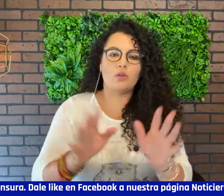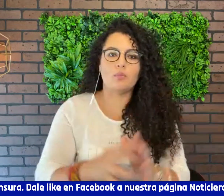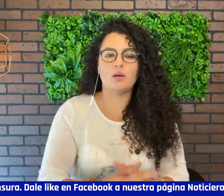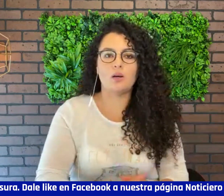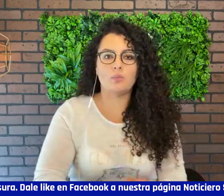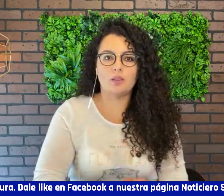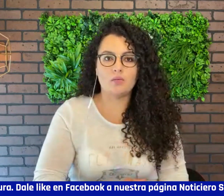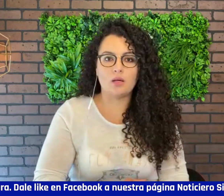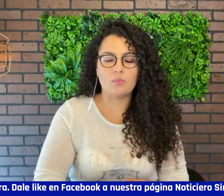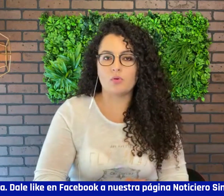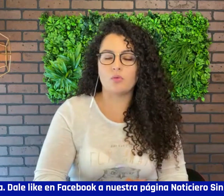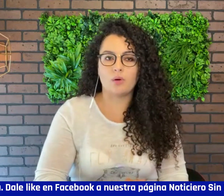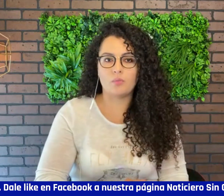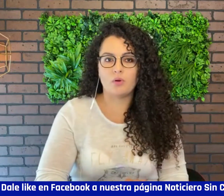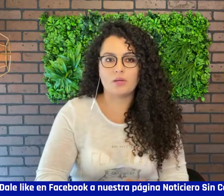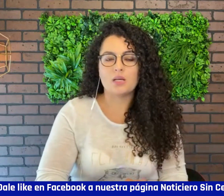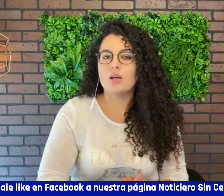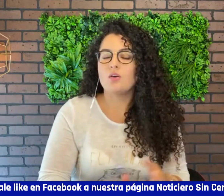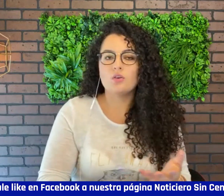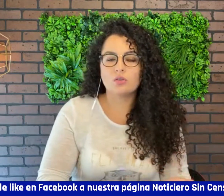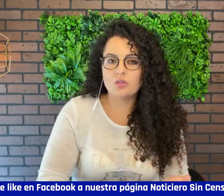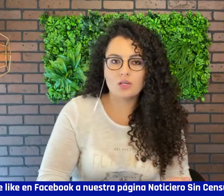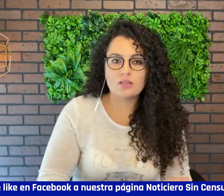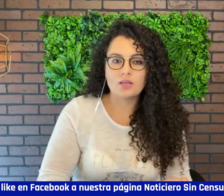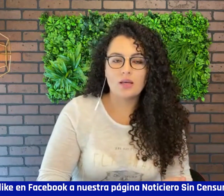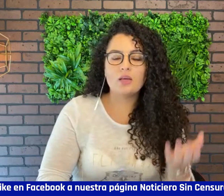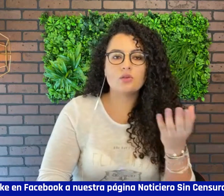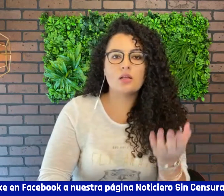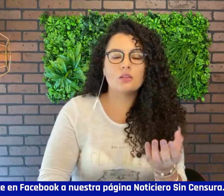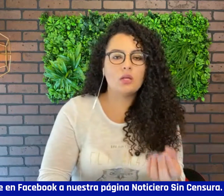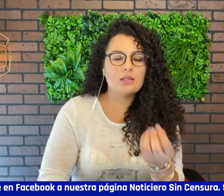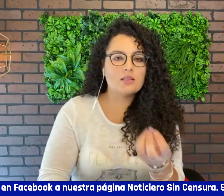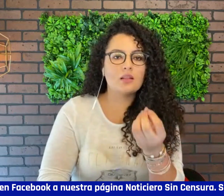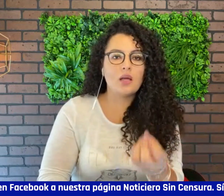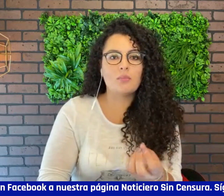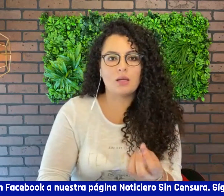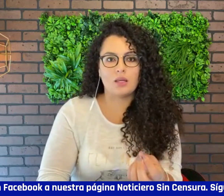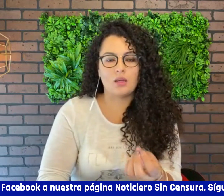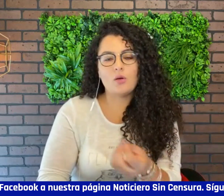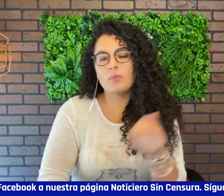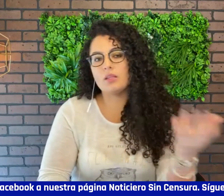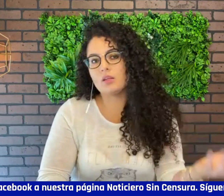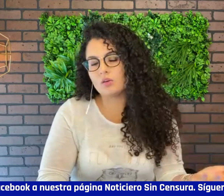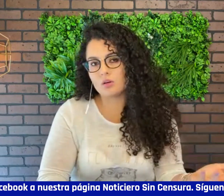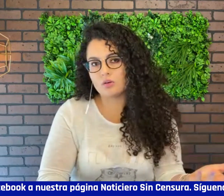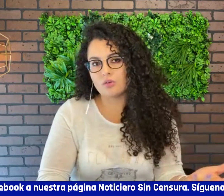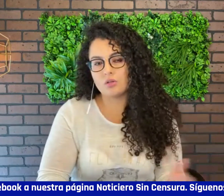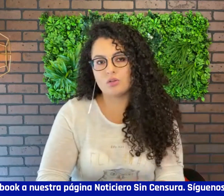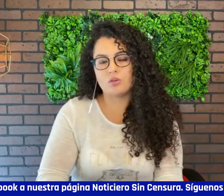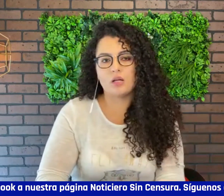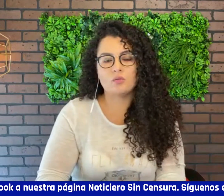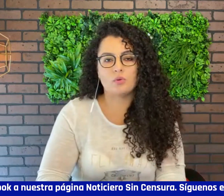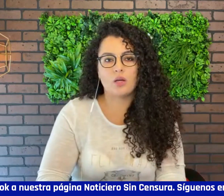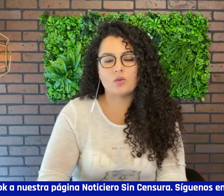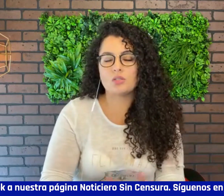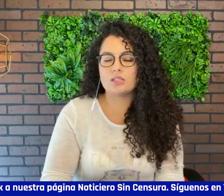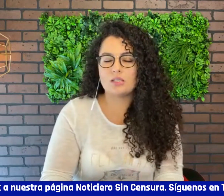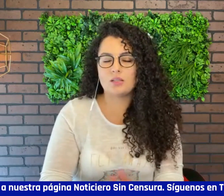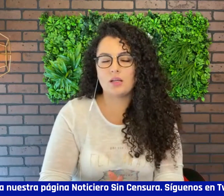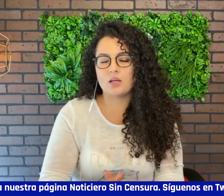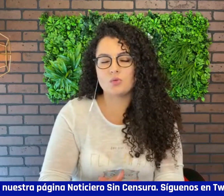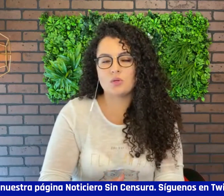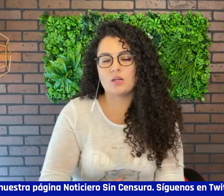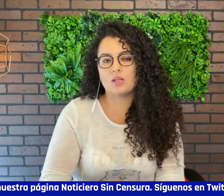es ejemplo de manejo en la pandemia y por comprar pruebas. No, señores, ese es el tema aquí, que obviamente no lo reconocen en otros lados porque